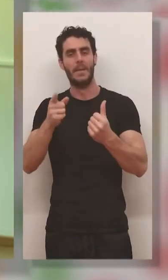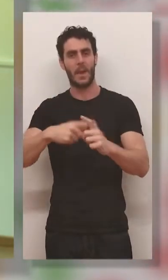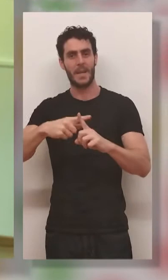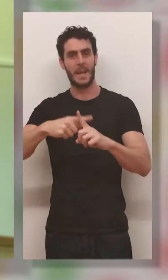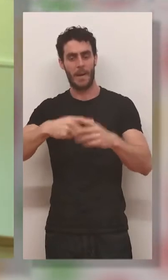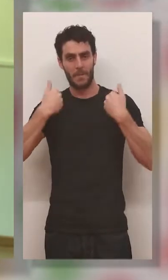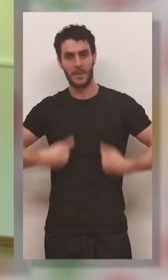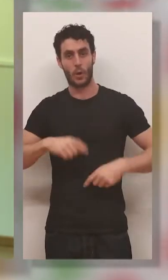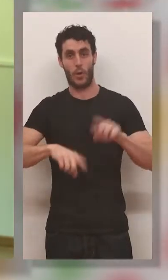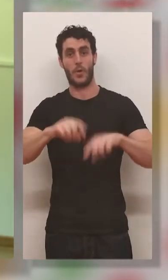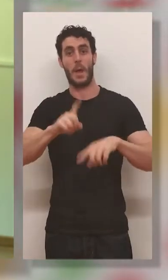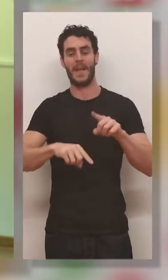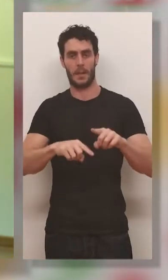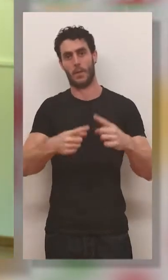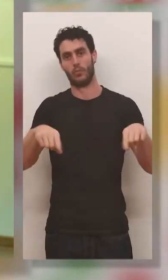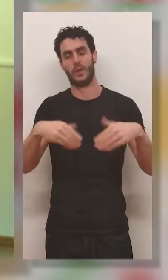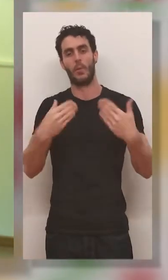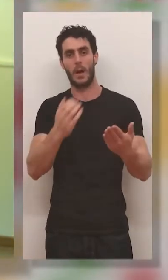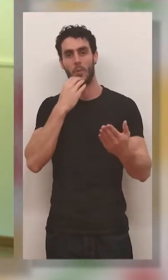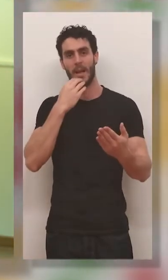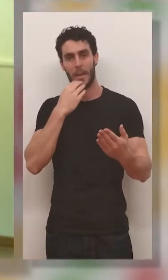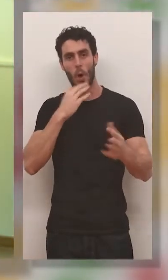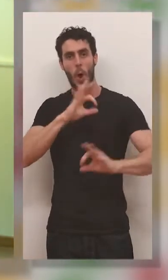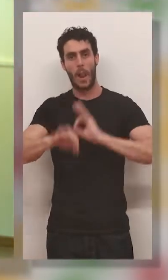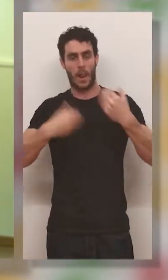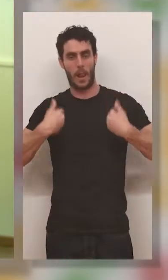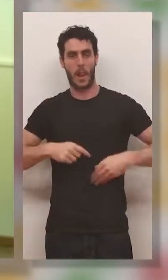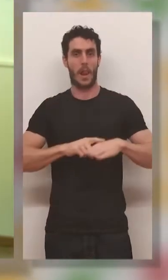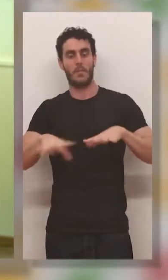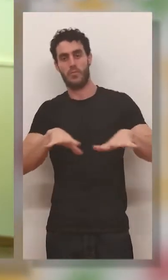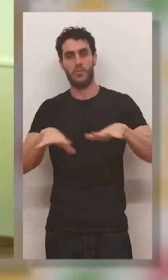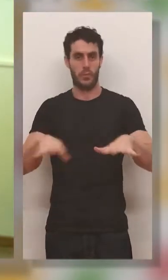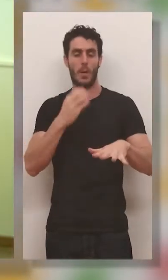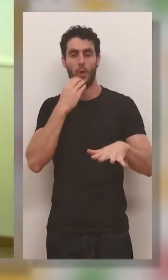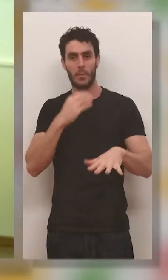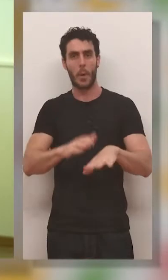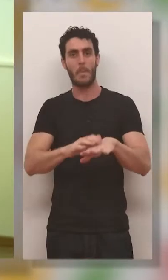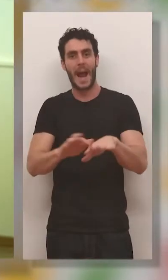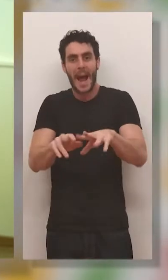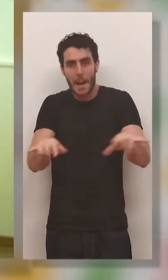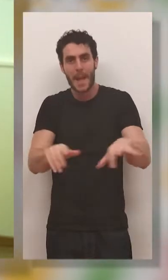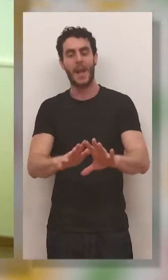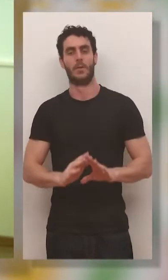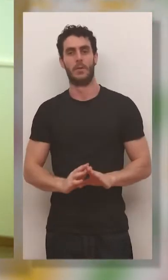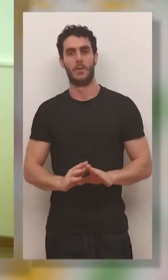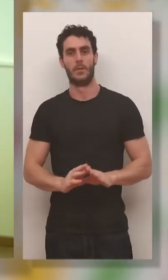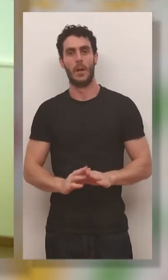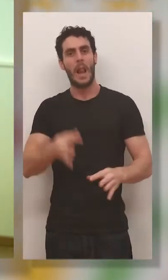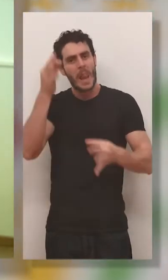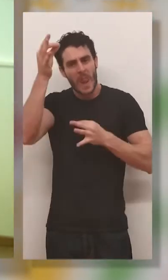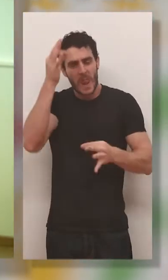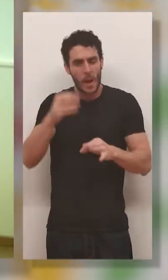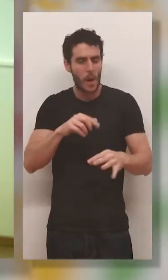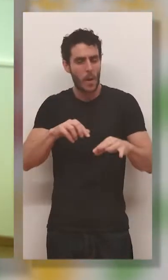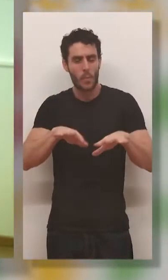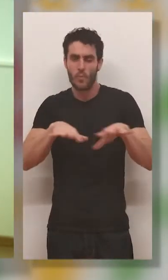qué instrumento, pues la psicomotricidad fina, por ejemplo, para el piano, que hablamos ahora, es muy importante. Y